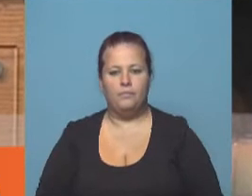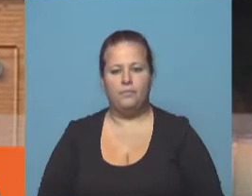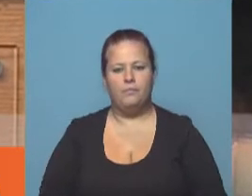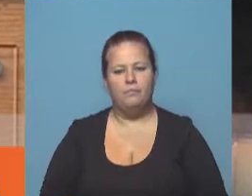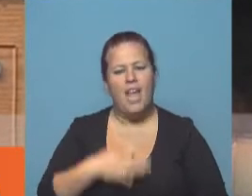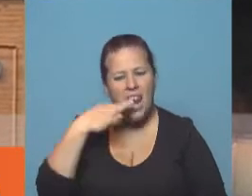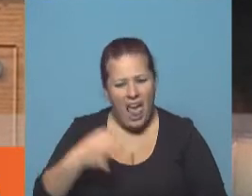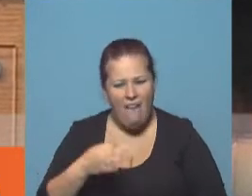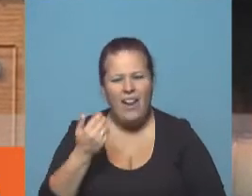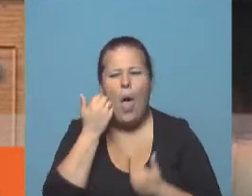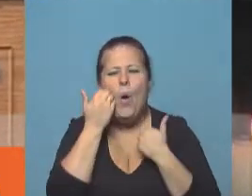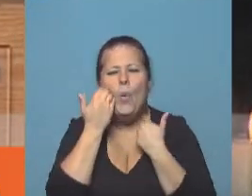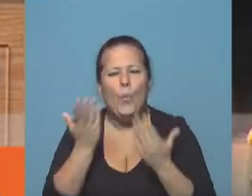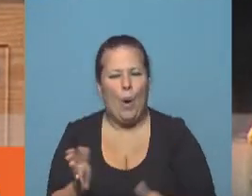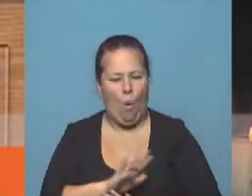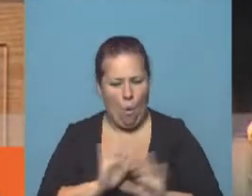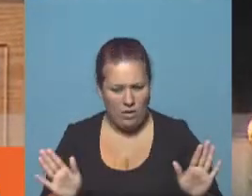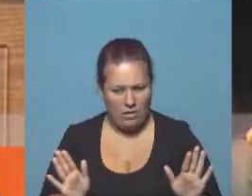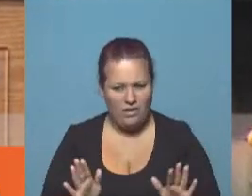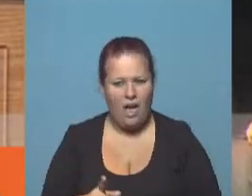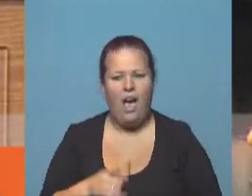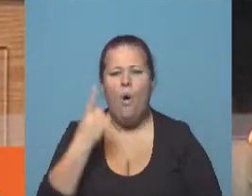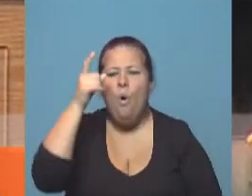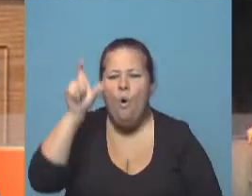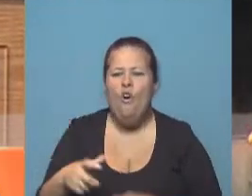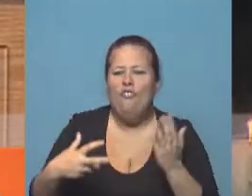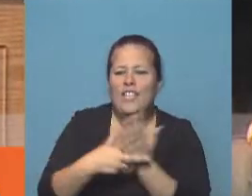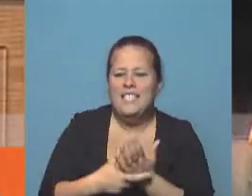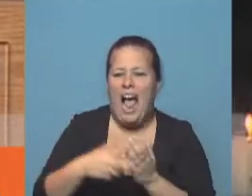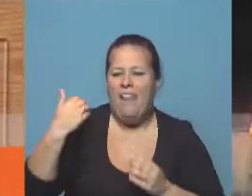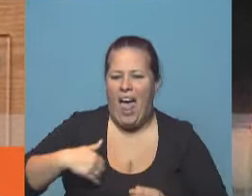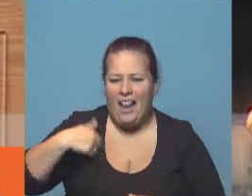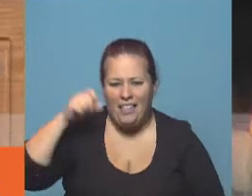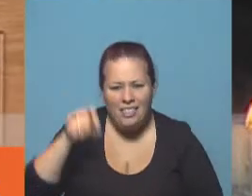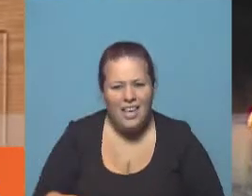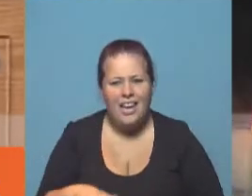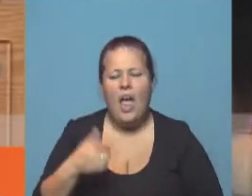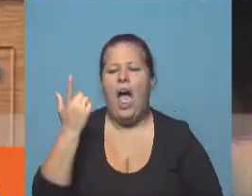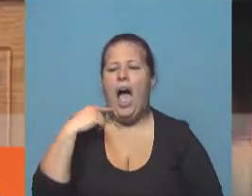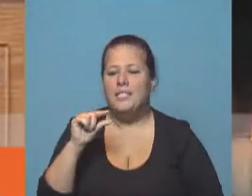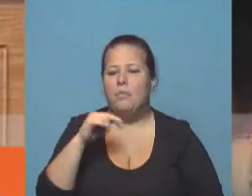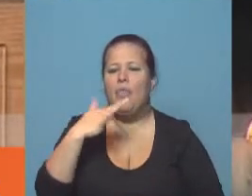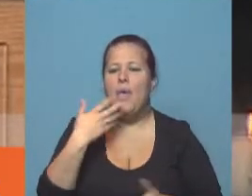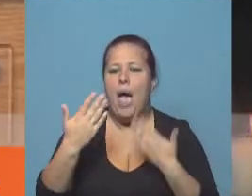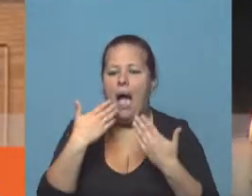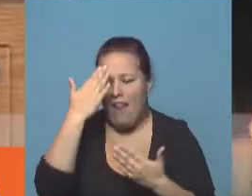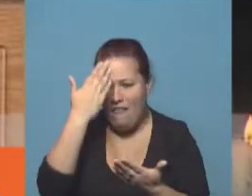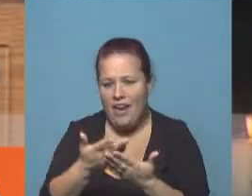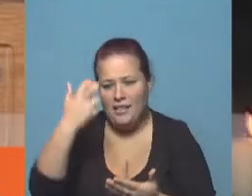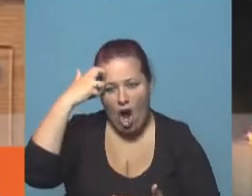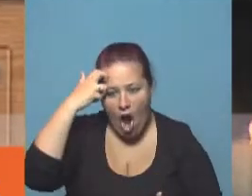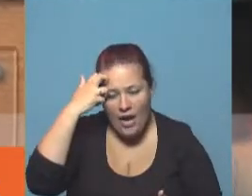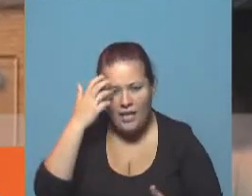Es realmente una vergüenza que nada menos que un fiscal de la Nación, a pocas horas de tener que ir a hablar frente al